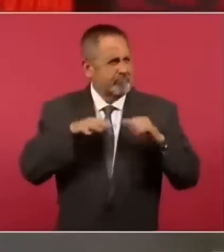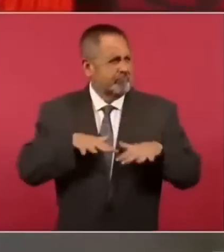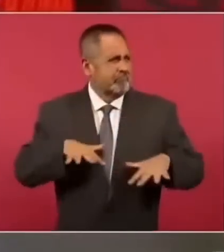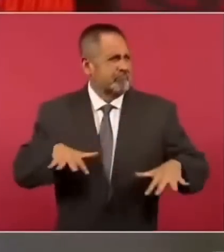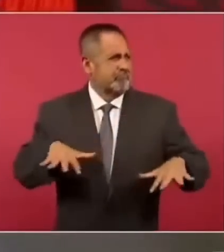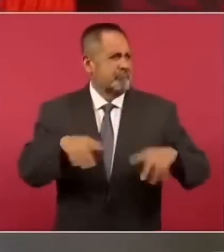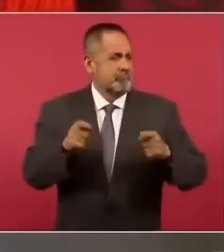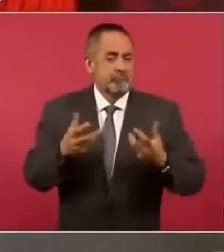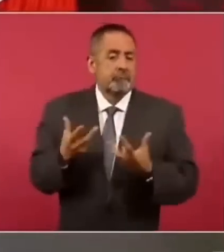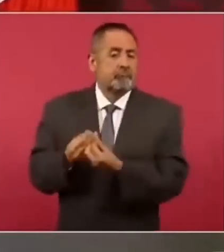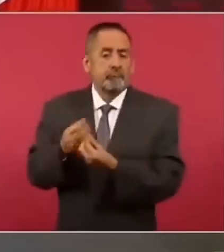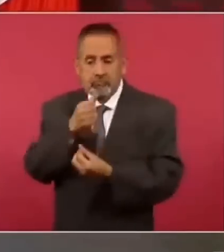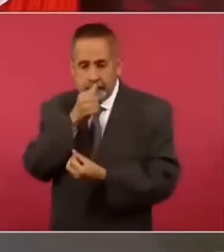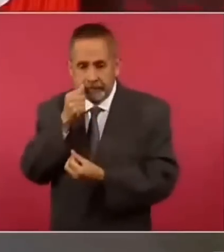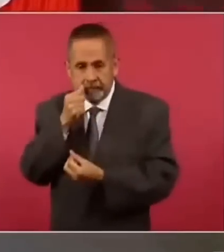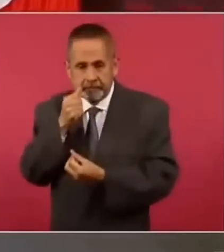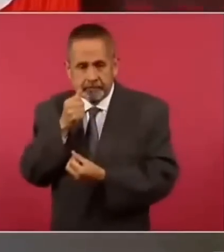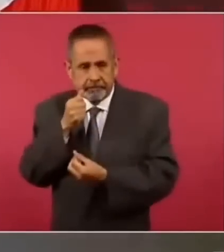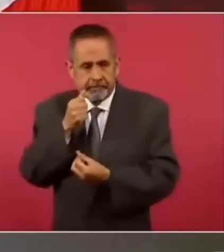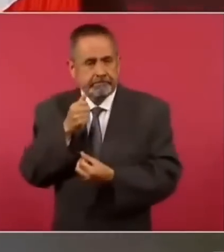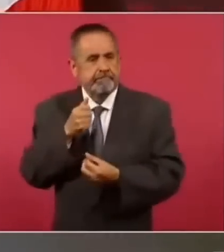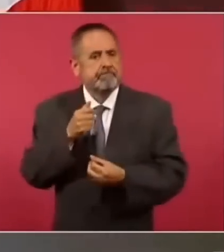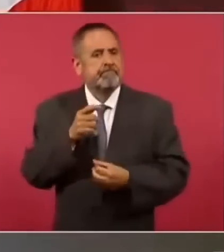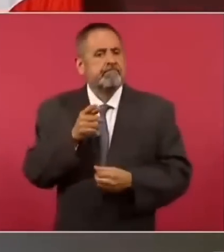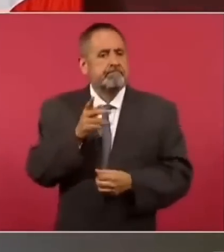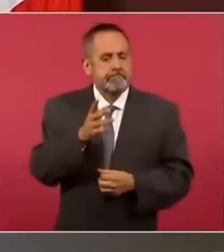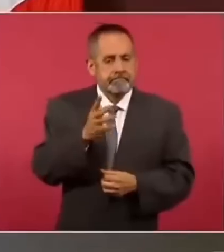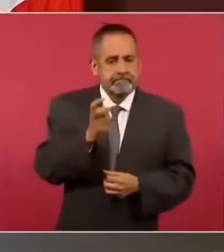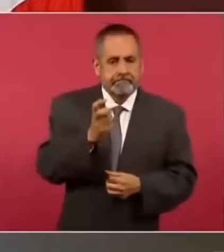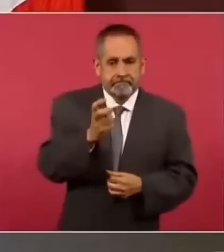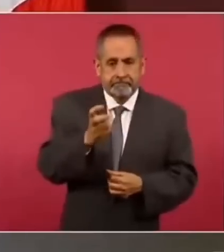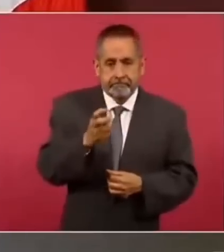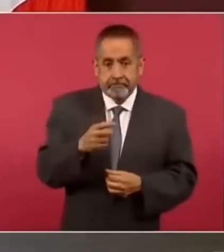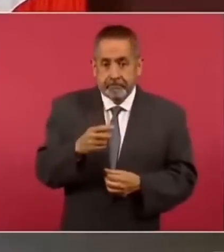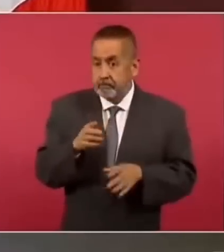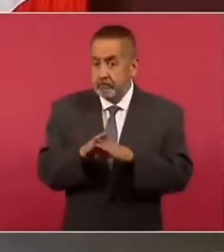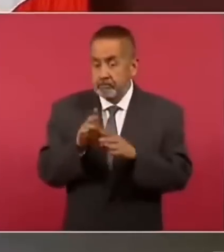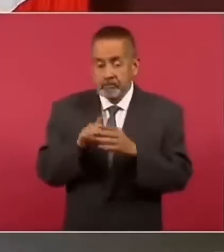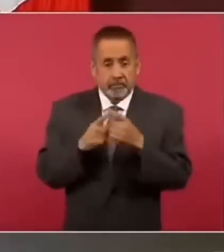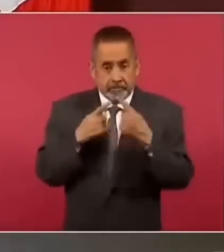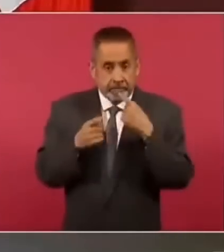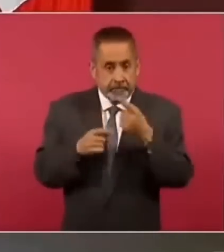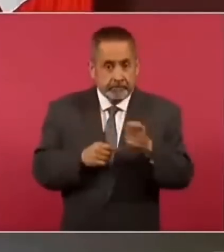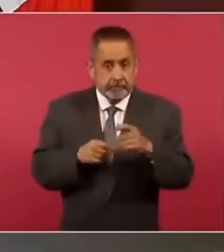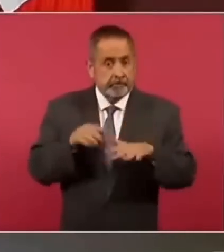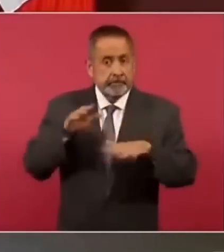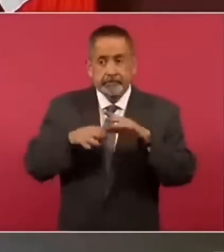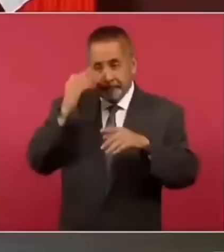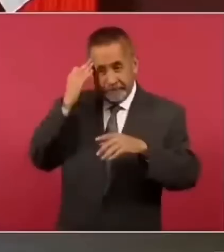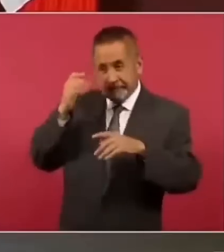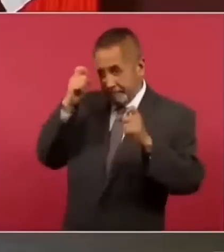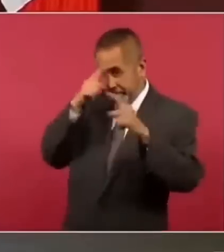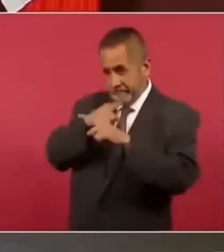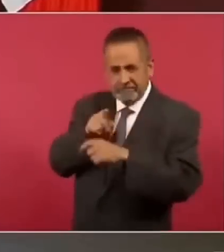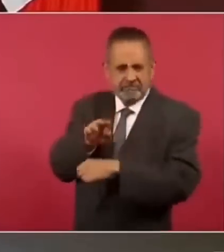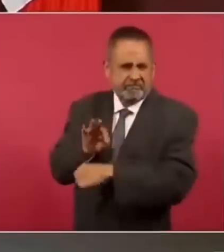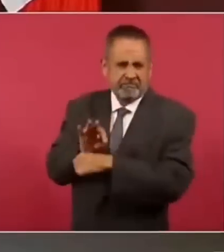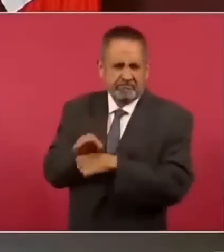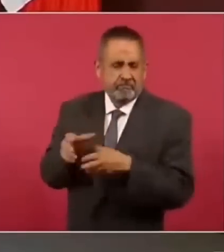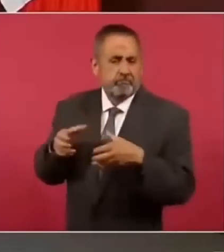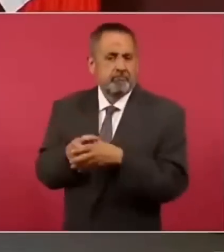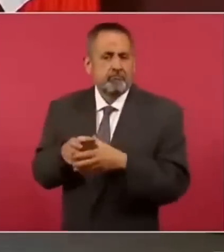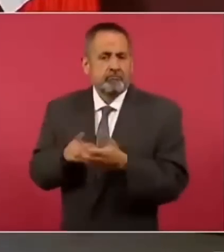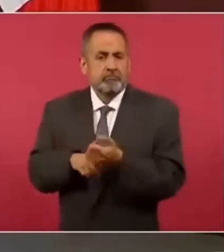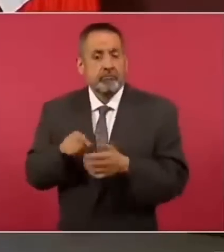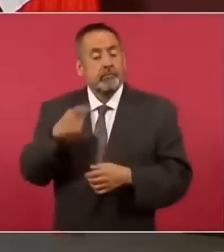Entonces, de esa manera, incluso en circunstancias difíciles, porque está Juárez